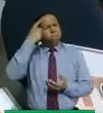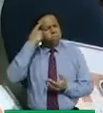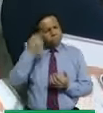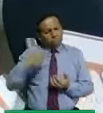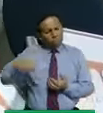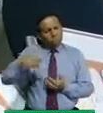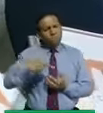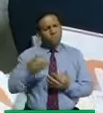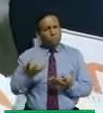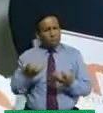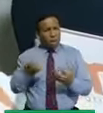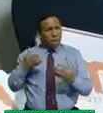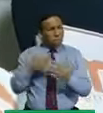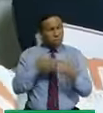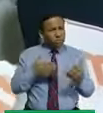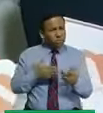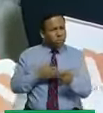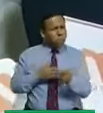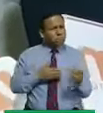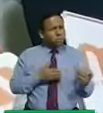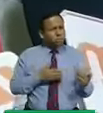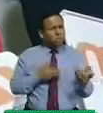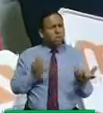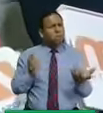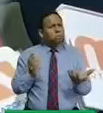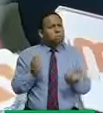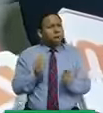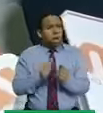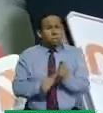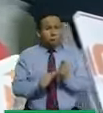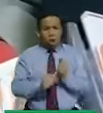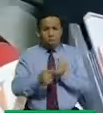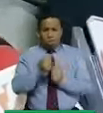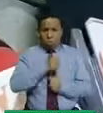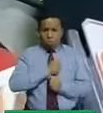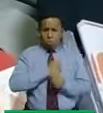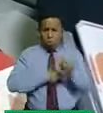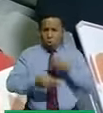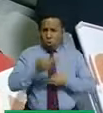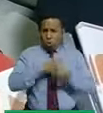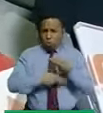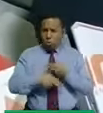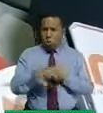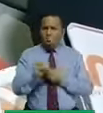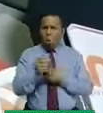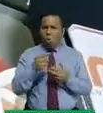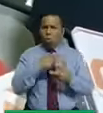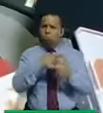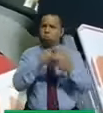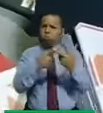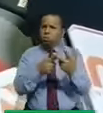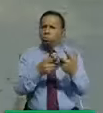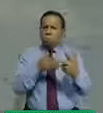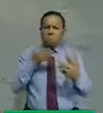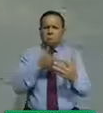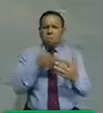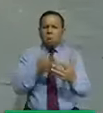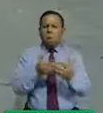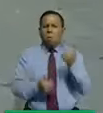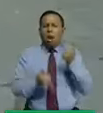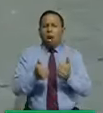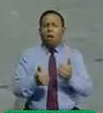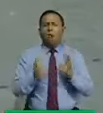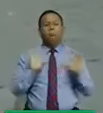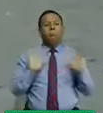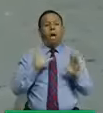atentado en contra del hermano que no se encontraba aquí, que también es dueño del local, o contra las personas que se encontraban aquí. Dentro y